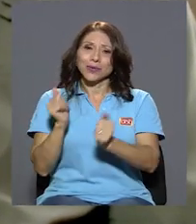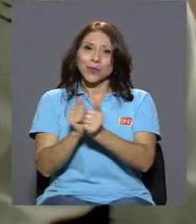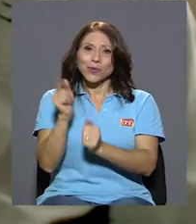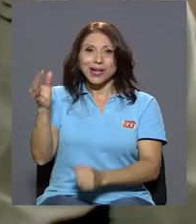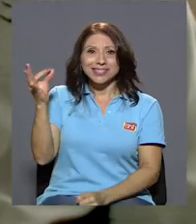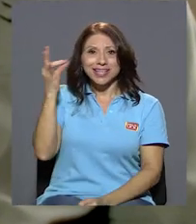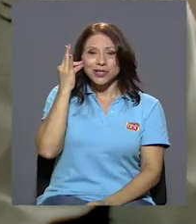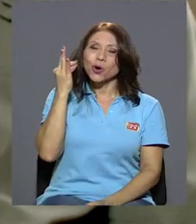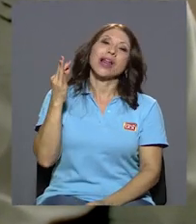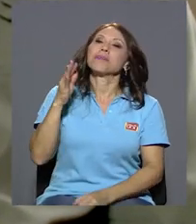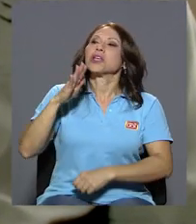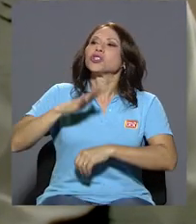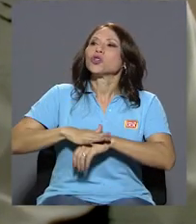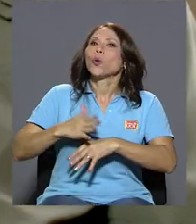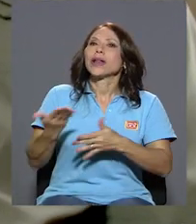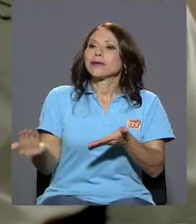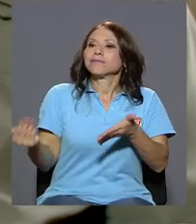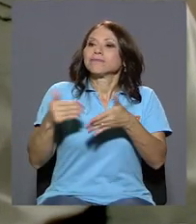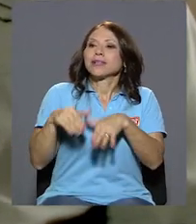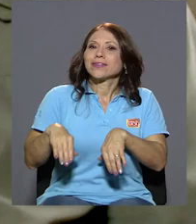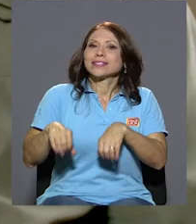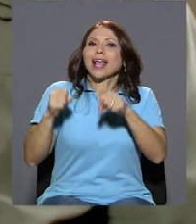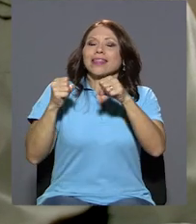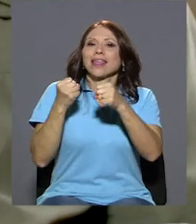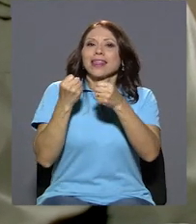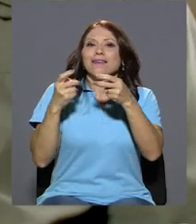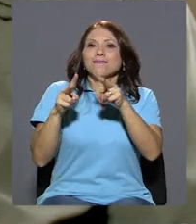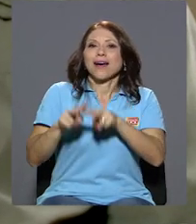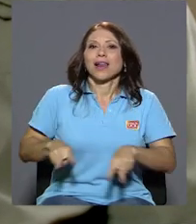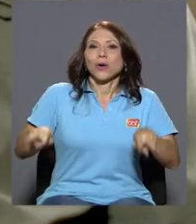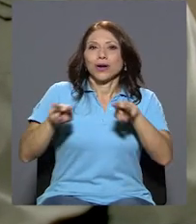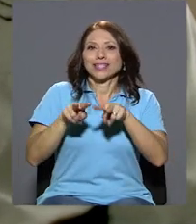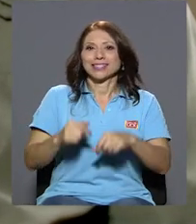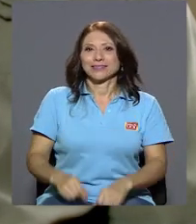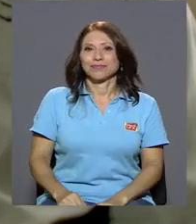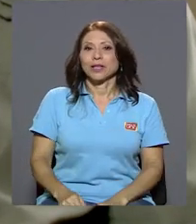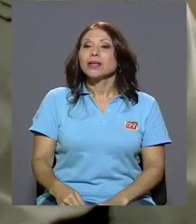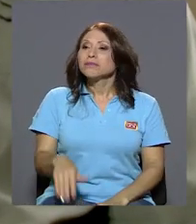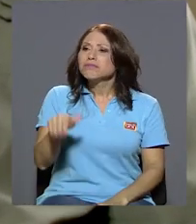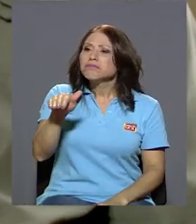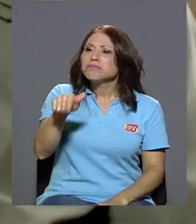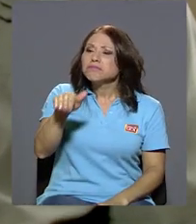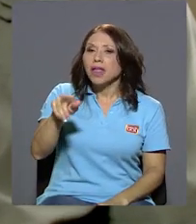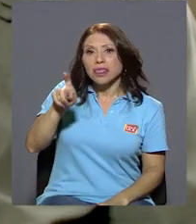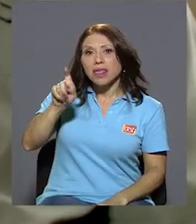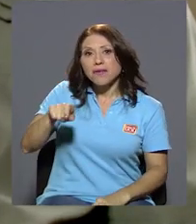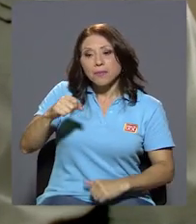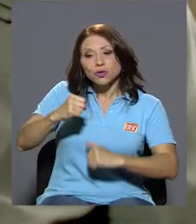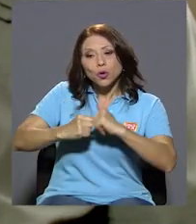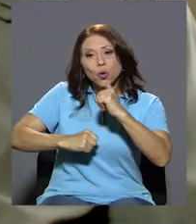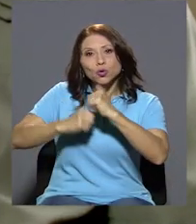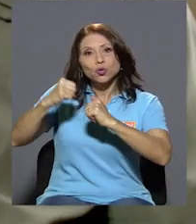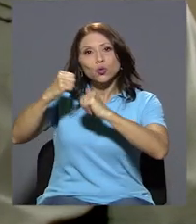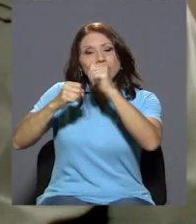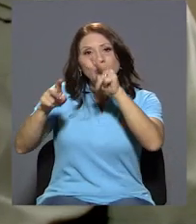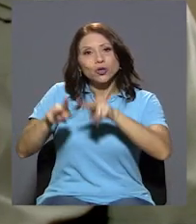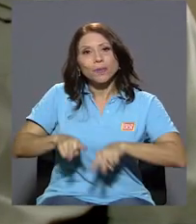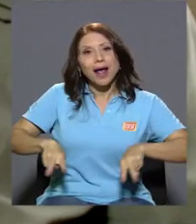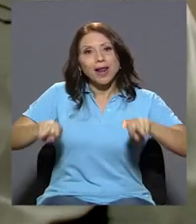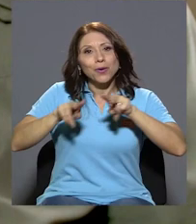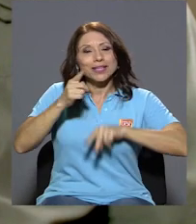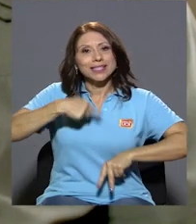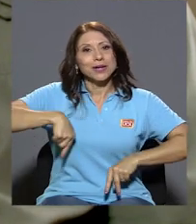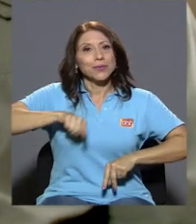con la señora sobre el rescate de valores y yo les decía mira tenemos que construir los valores de nuestra